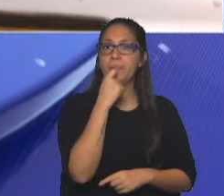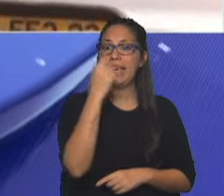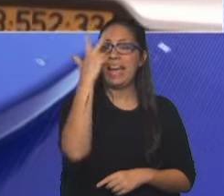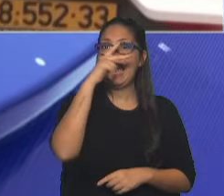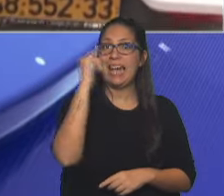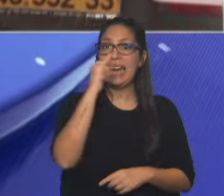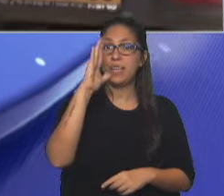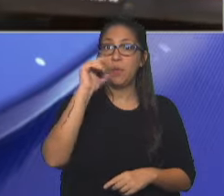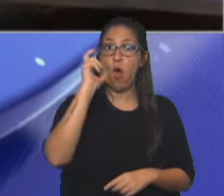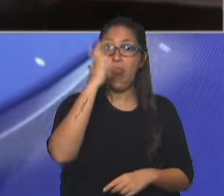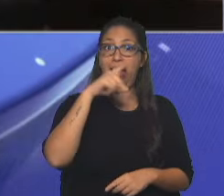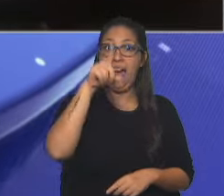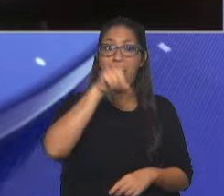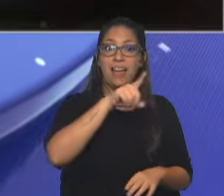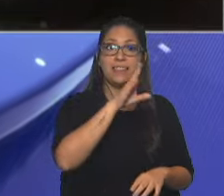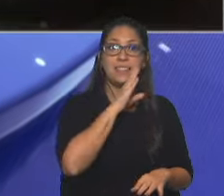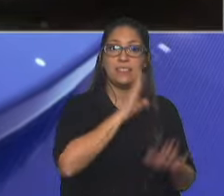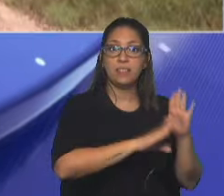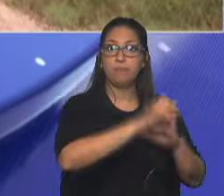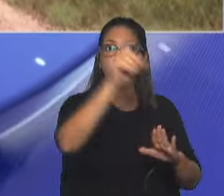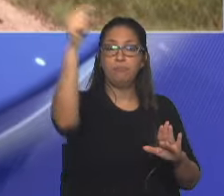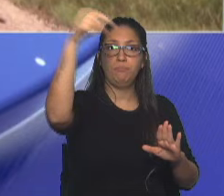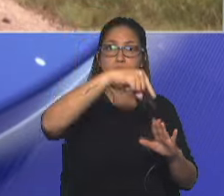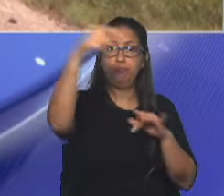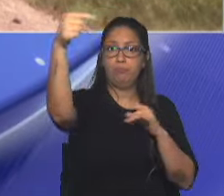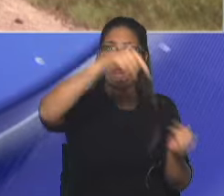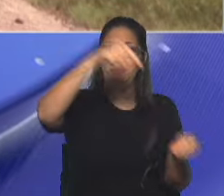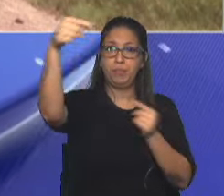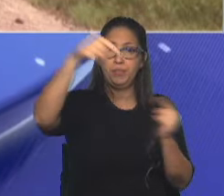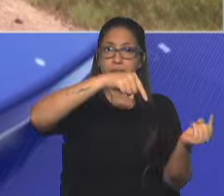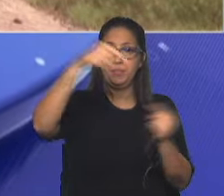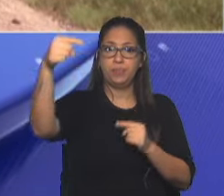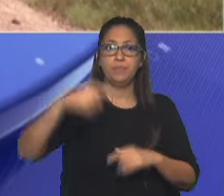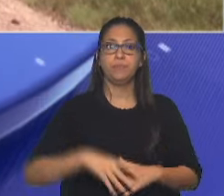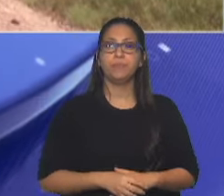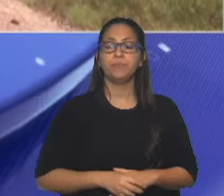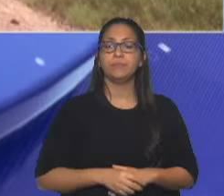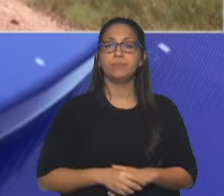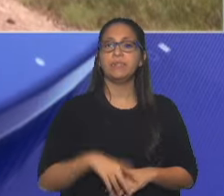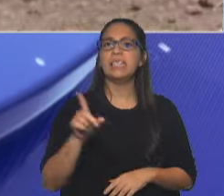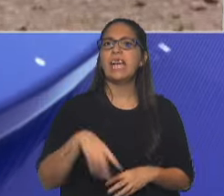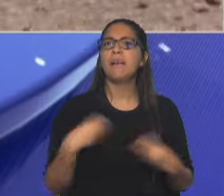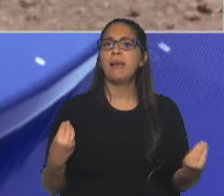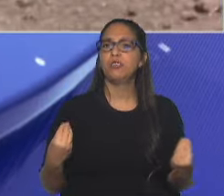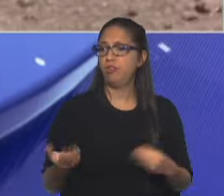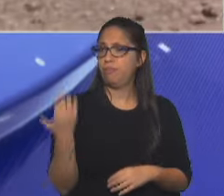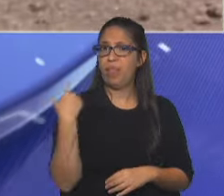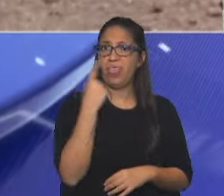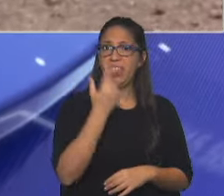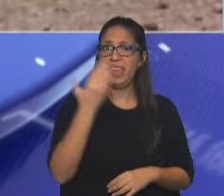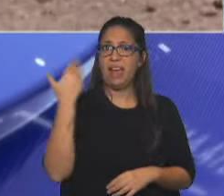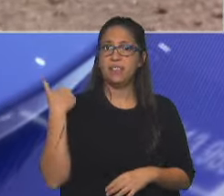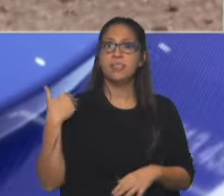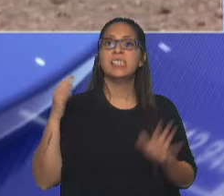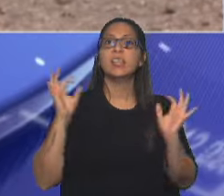Hezbollah al norte de Israel y desde Israel al sur del Líbano, como decíamos. ¿Qué pasó en los últimos días? Se